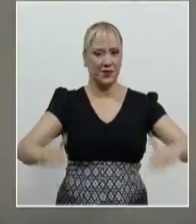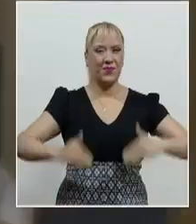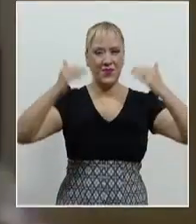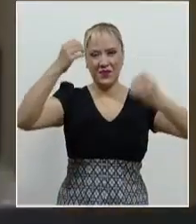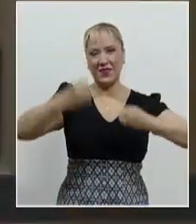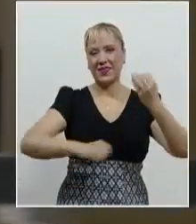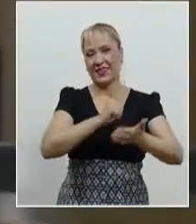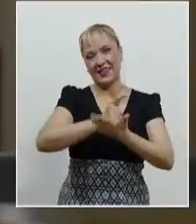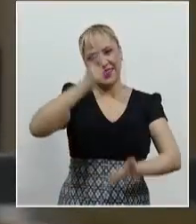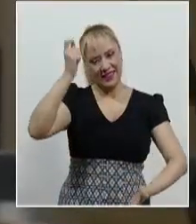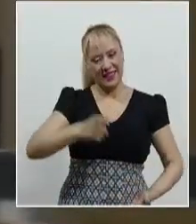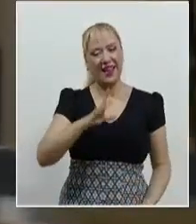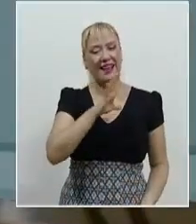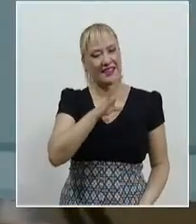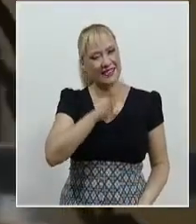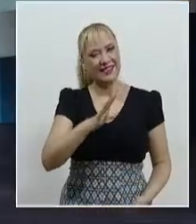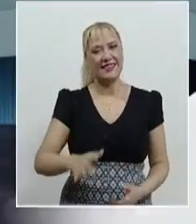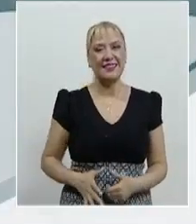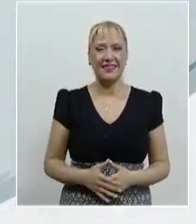Corte.